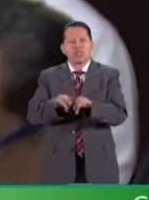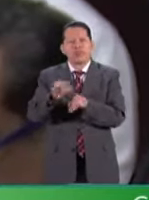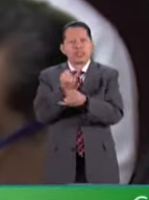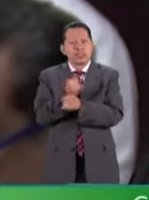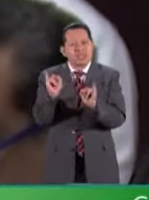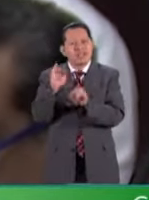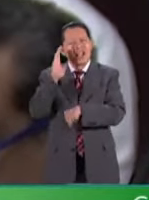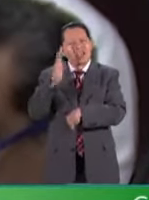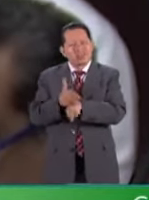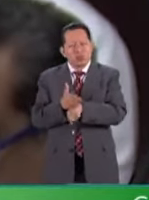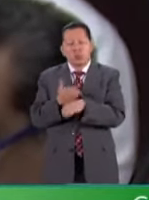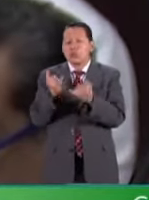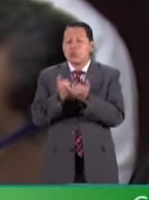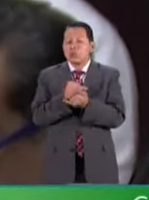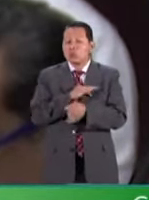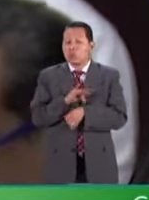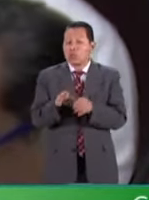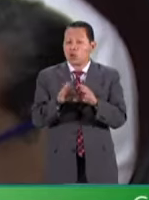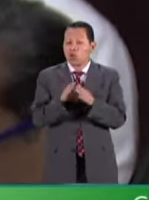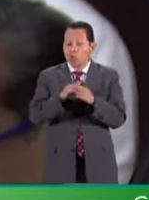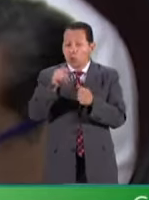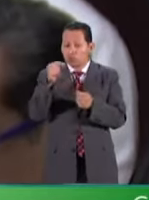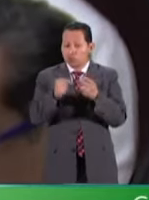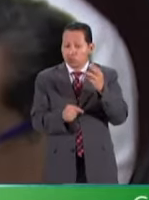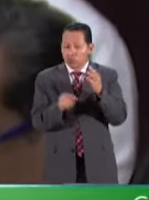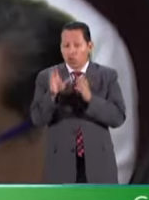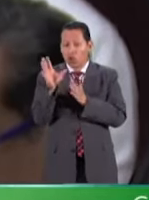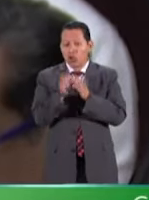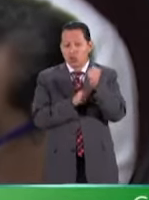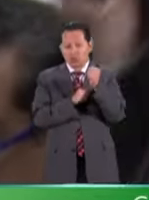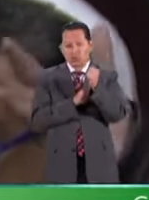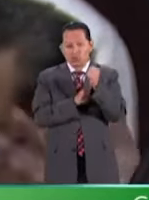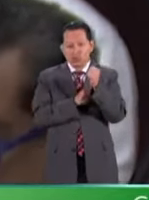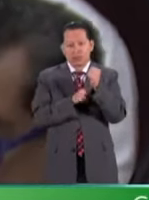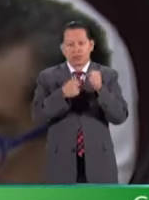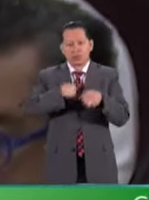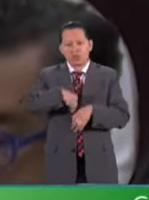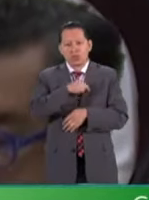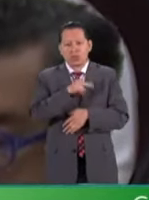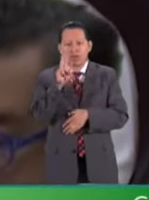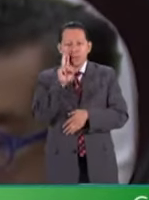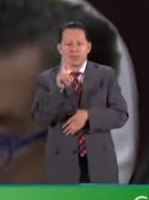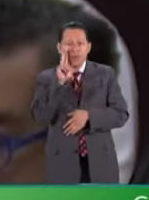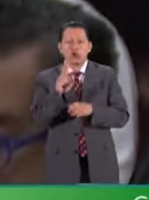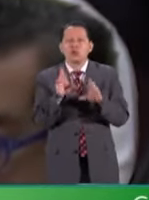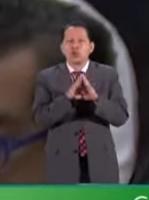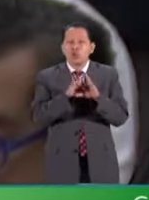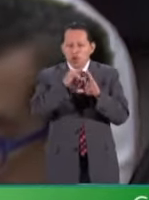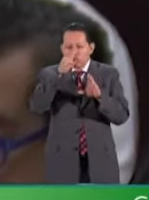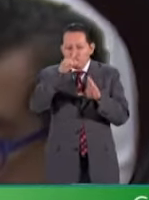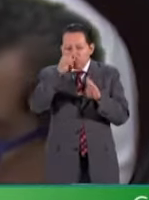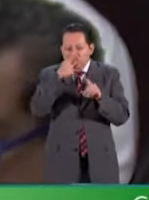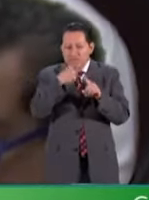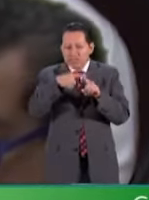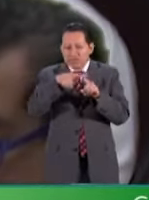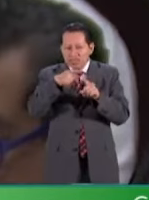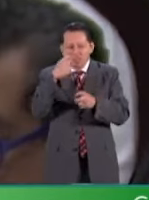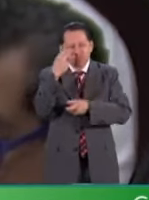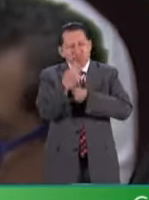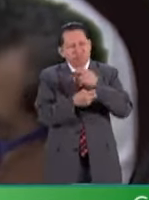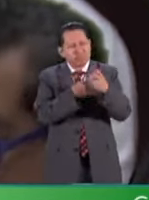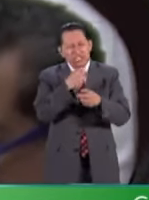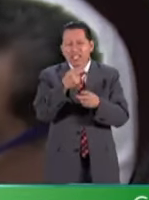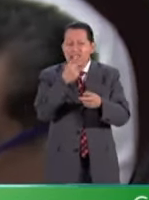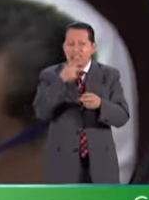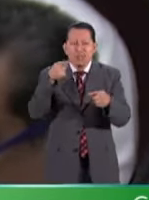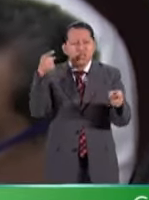independiente y con base en nuestros principios constitucionales hemos visto cómo se les insulta con acusaciones generalizantes de